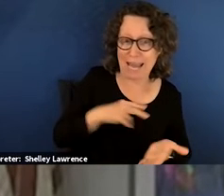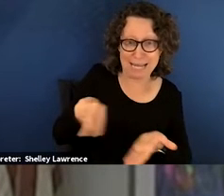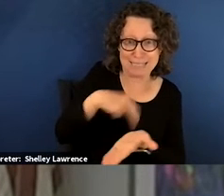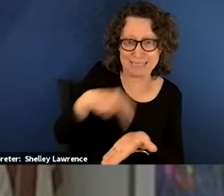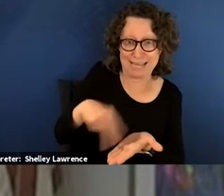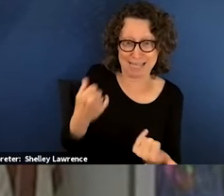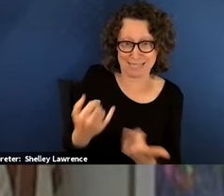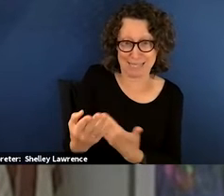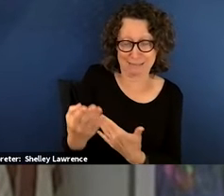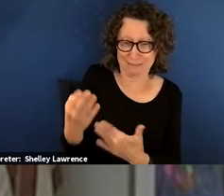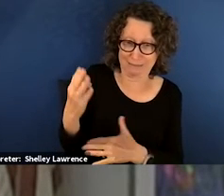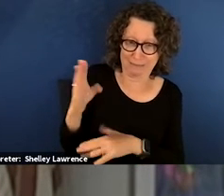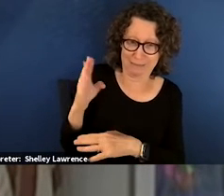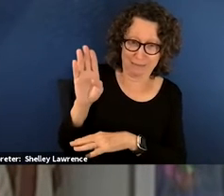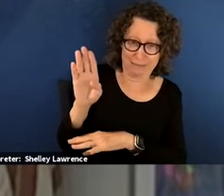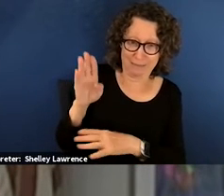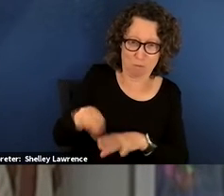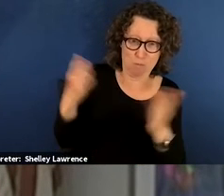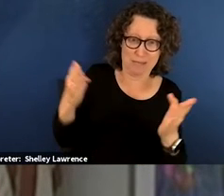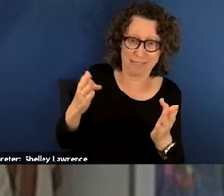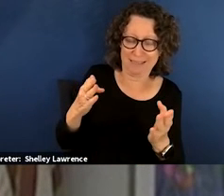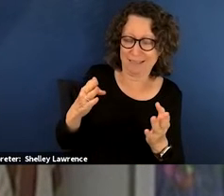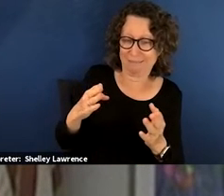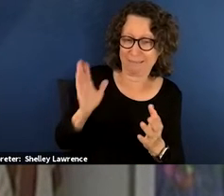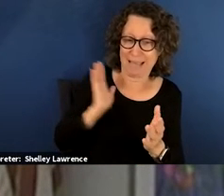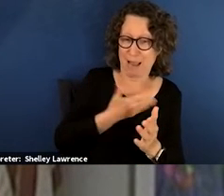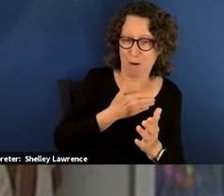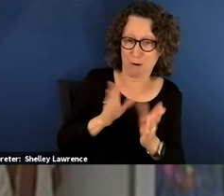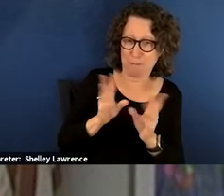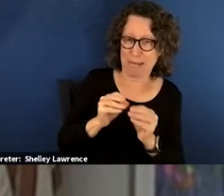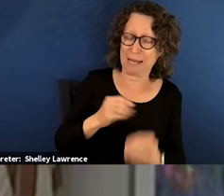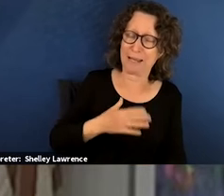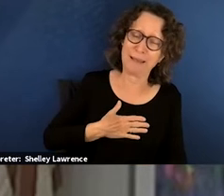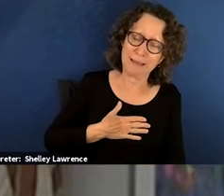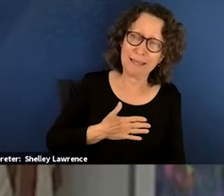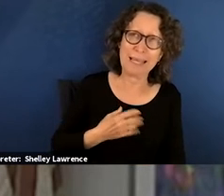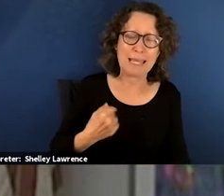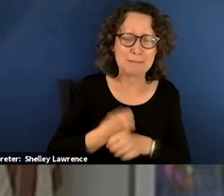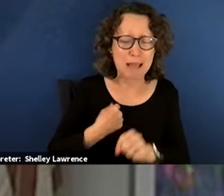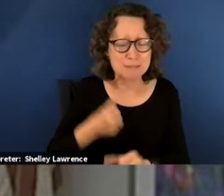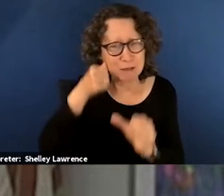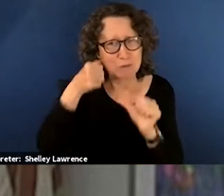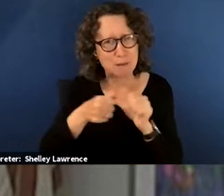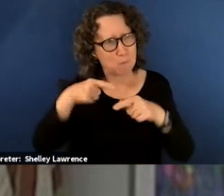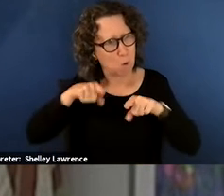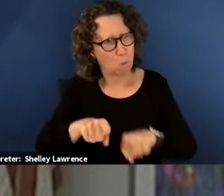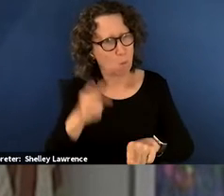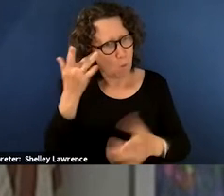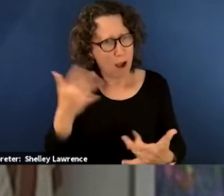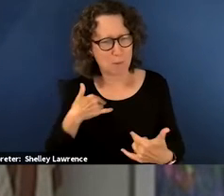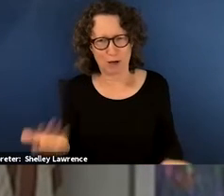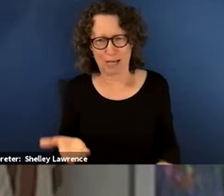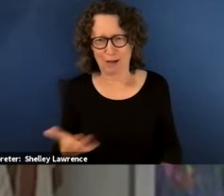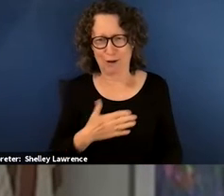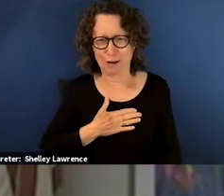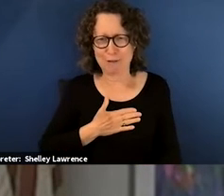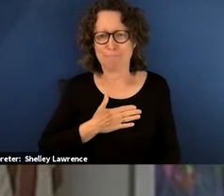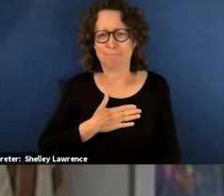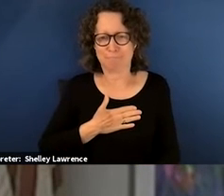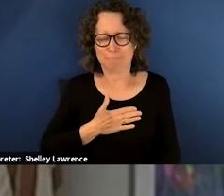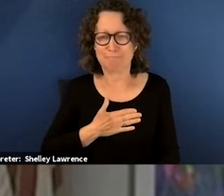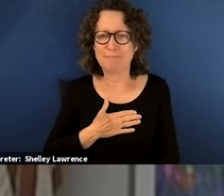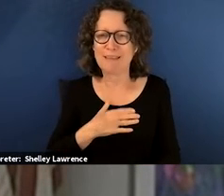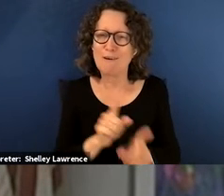de estas jovencitas que realizaron un baile para nosotros. Y esto me recuerda de por qué estamos